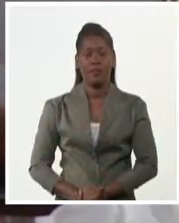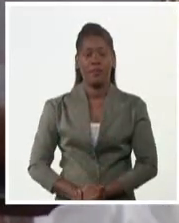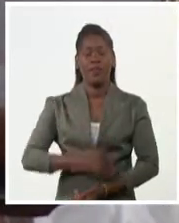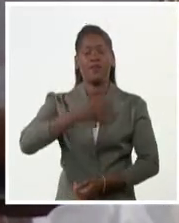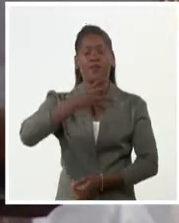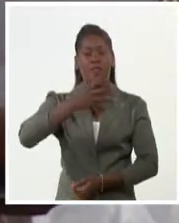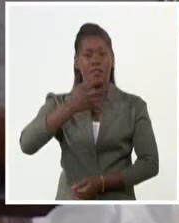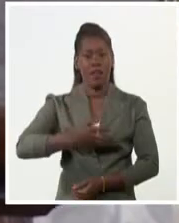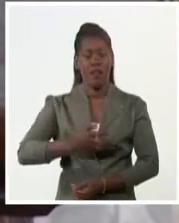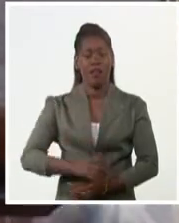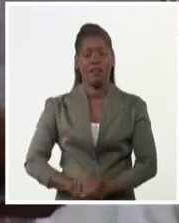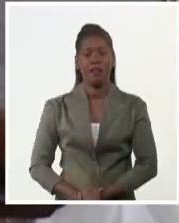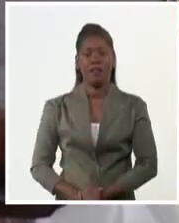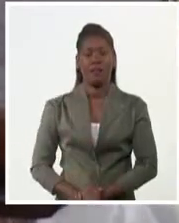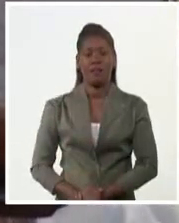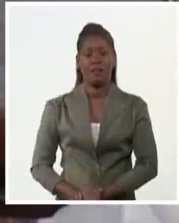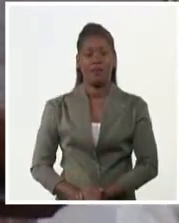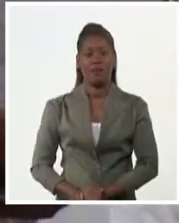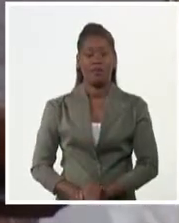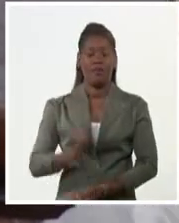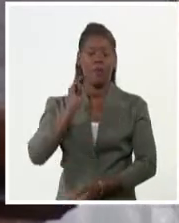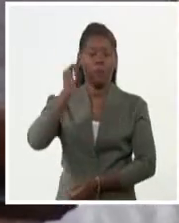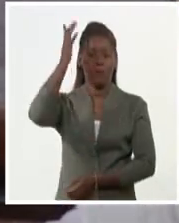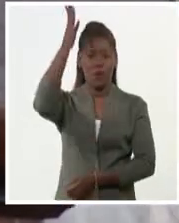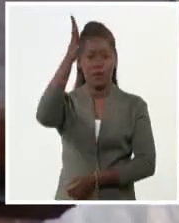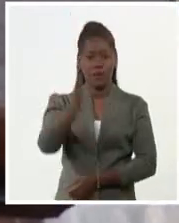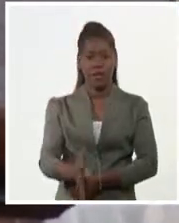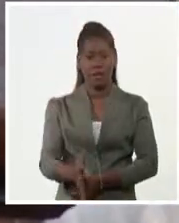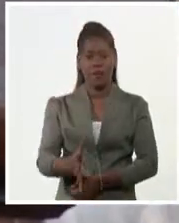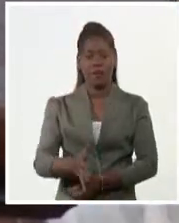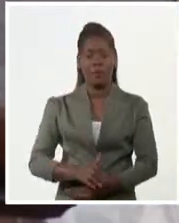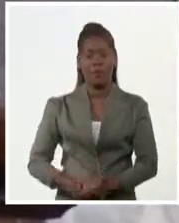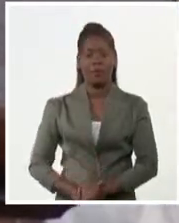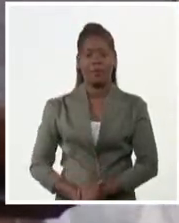Fidel, hasta la victoria.